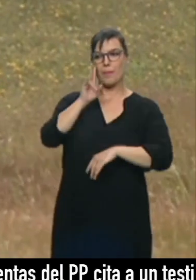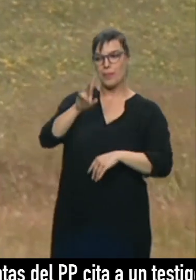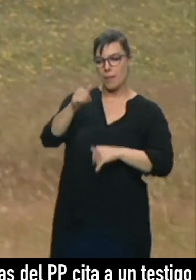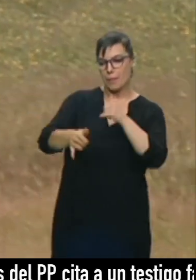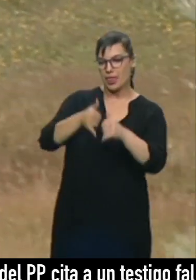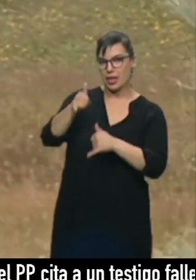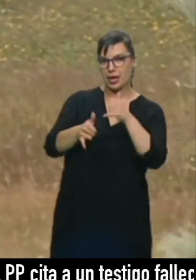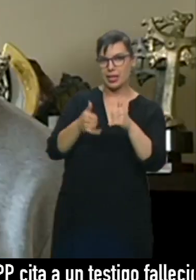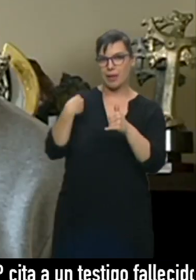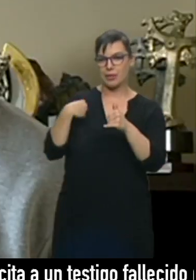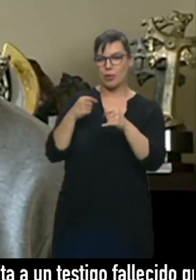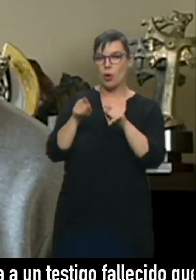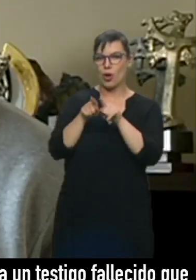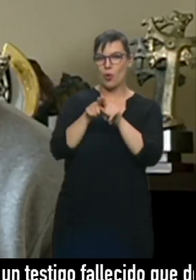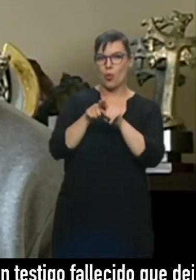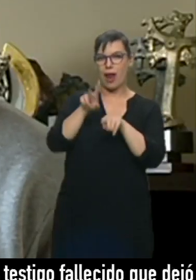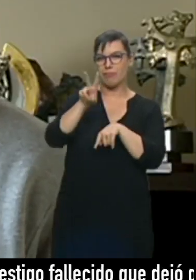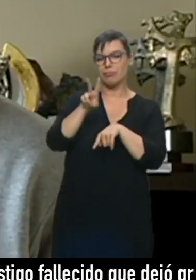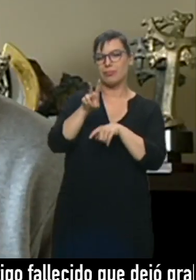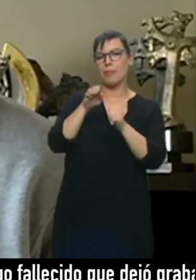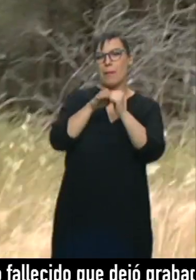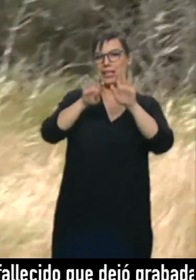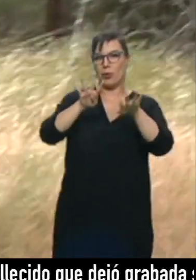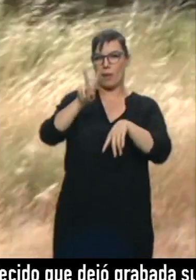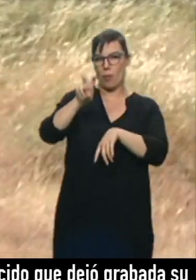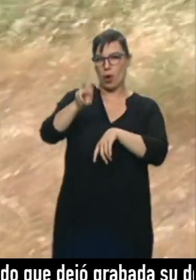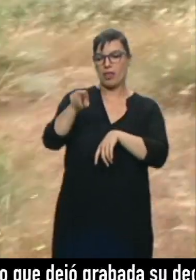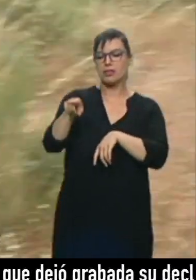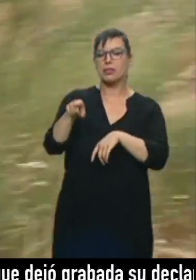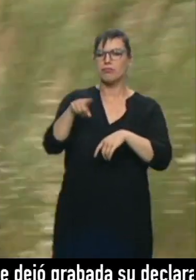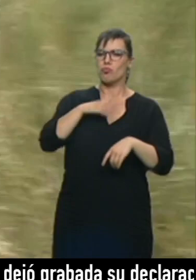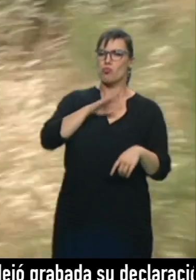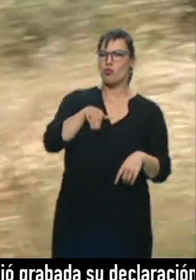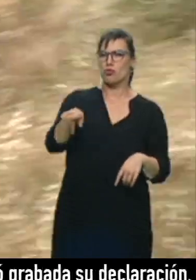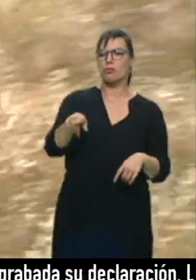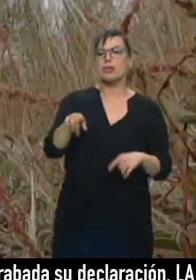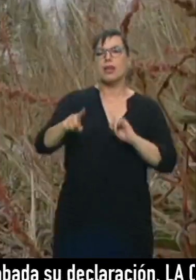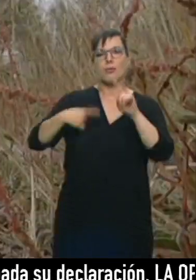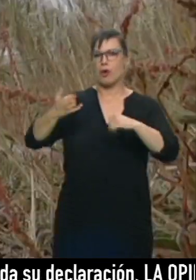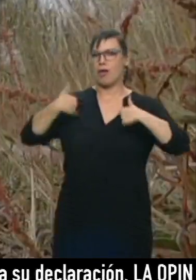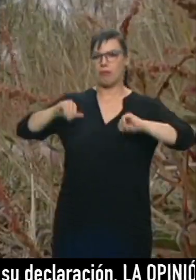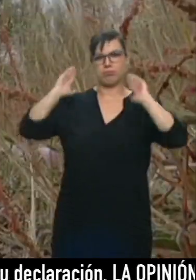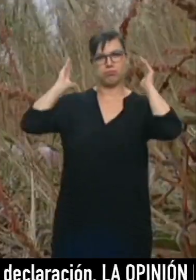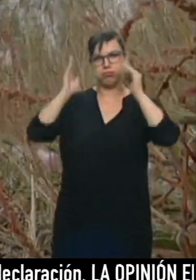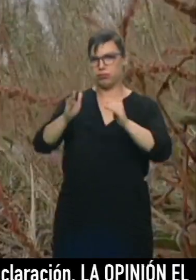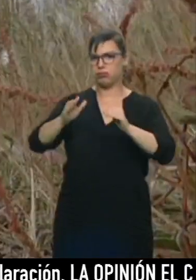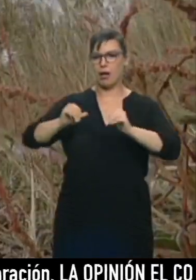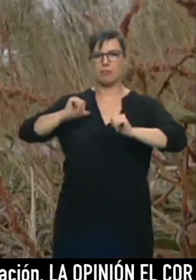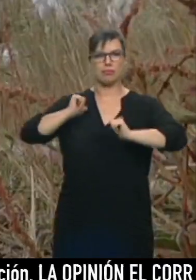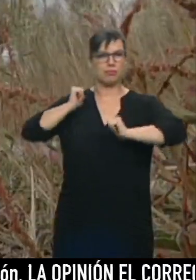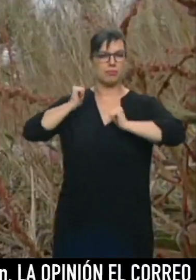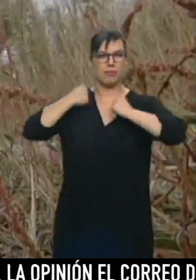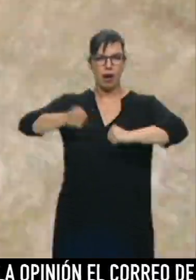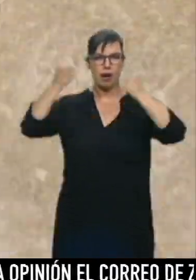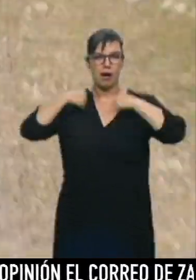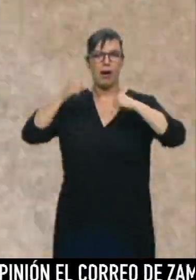29, 29 pulgadas, esto mola. Desde ese momento se lanzó vertiginosamente a un nuevo desafío,